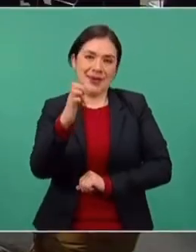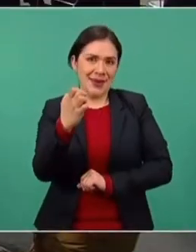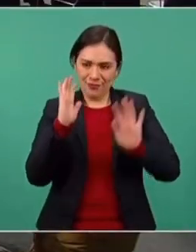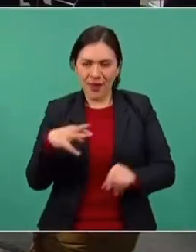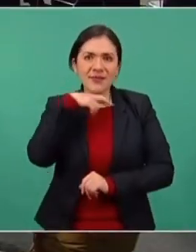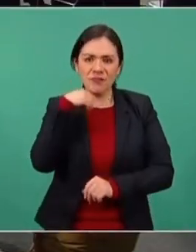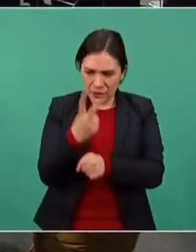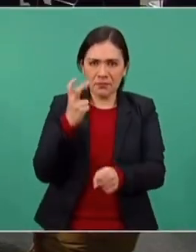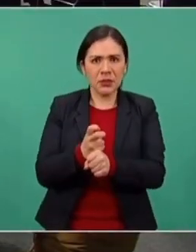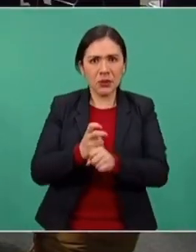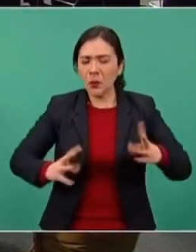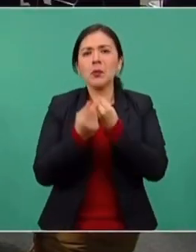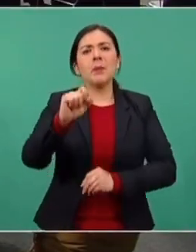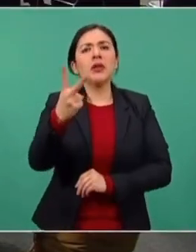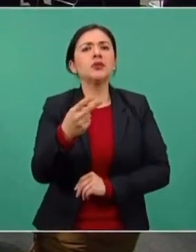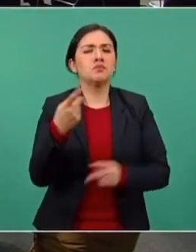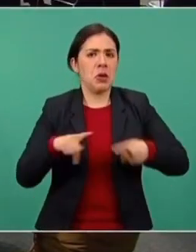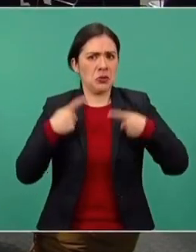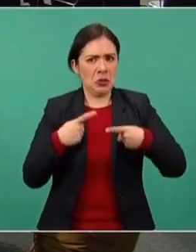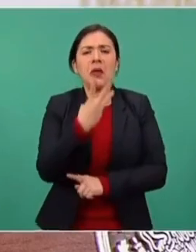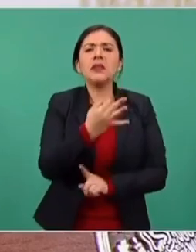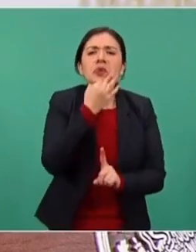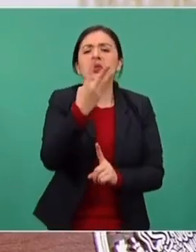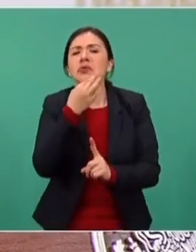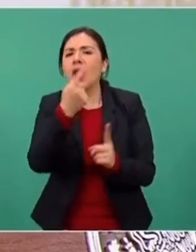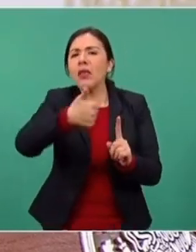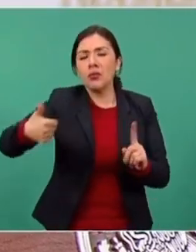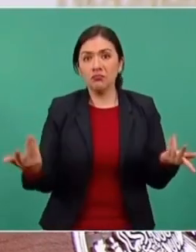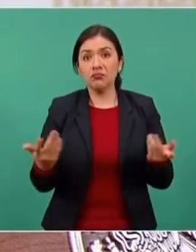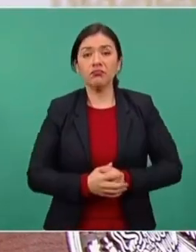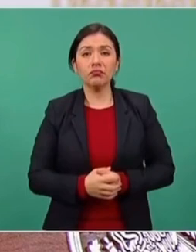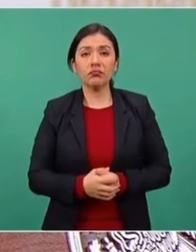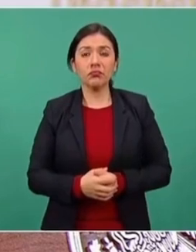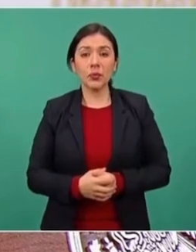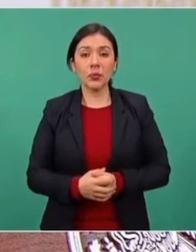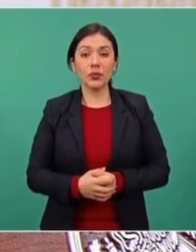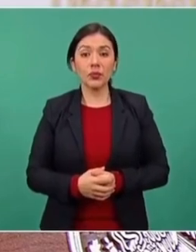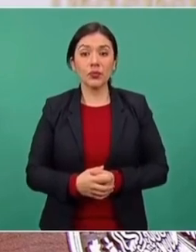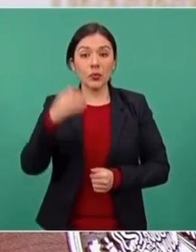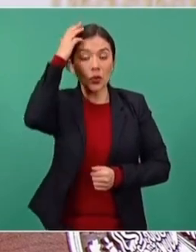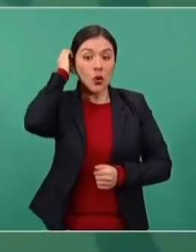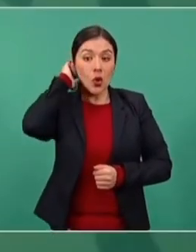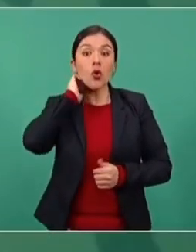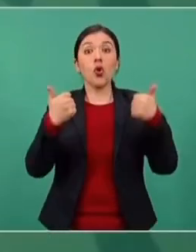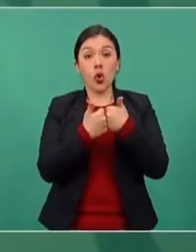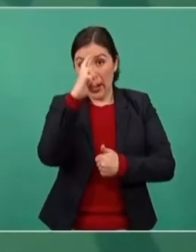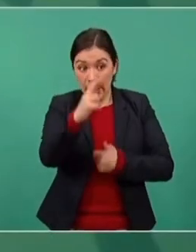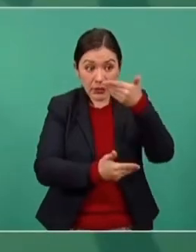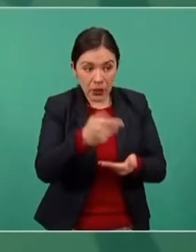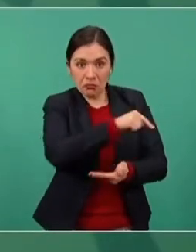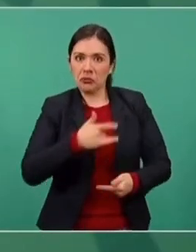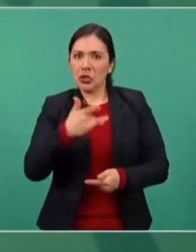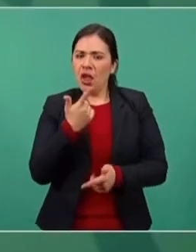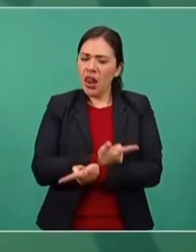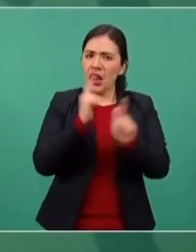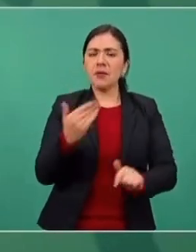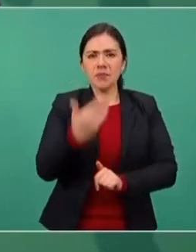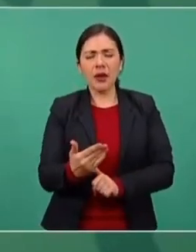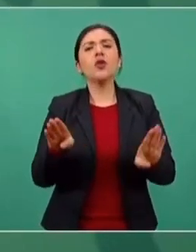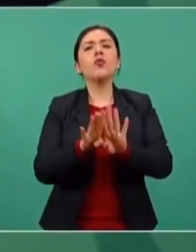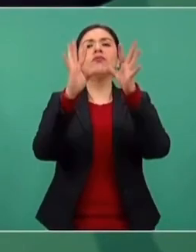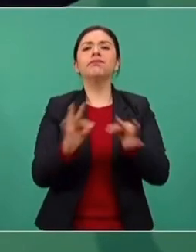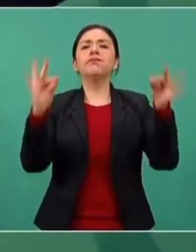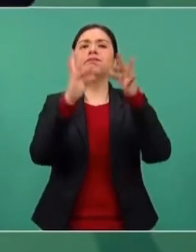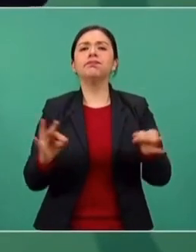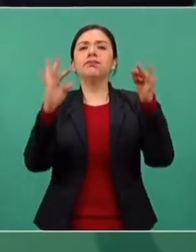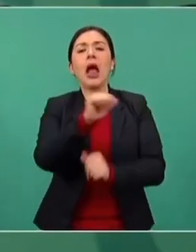cambio? Los invitamos a los 22. 3 minutos cada uno. Sí. Incluso para respetarlos y que se sientan bien, libres, nada más para que le